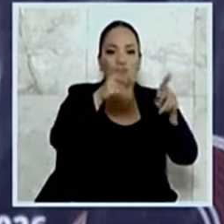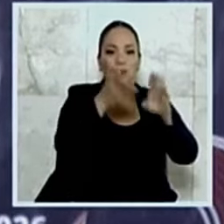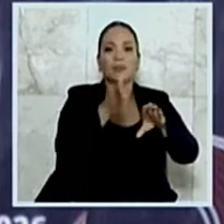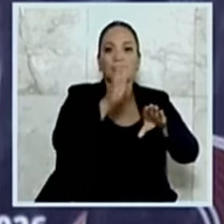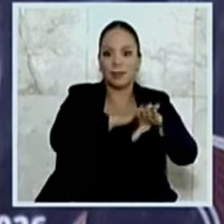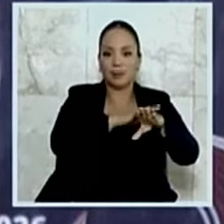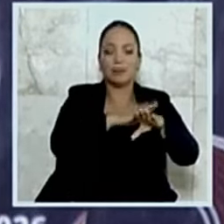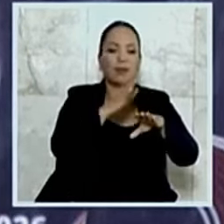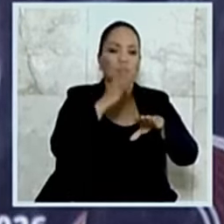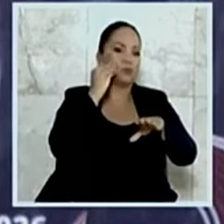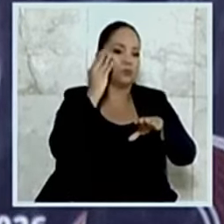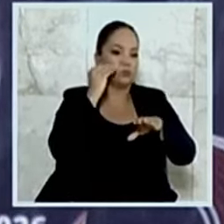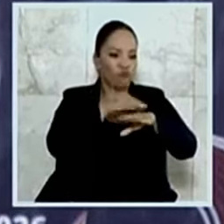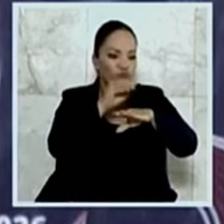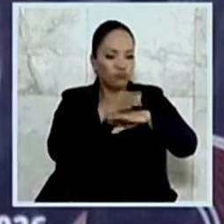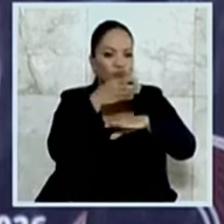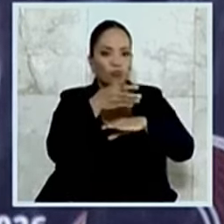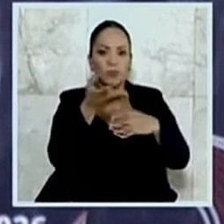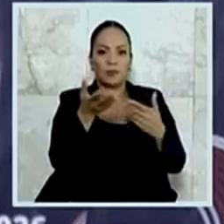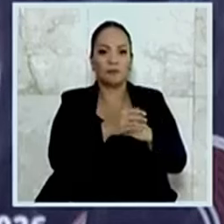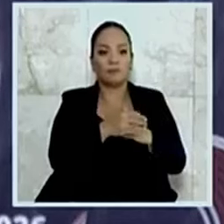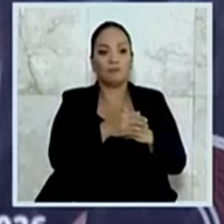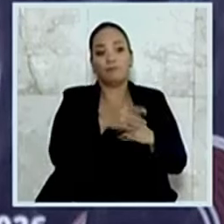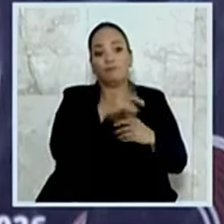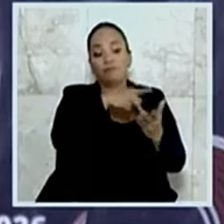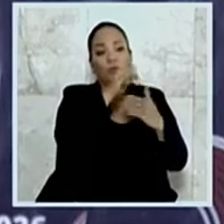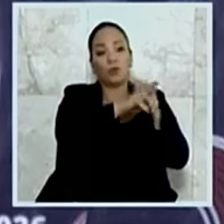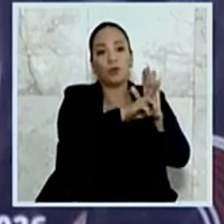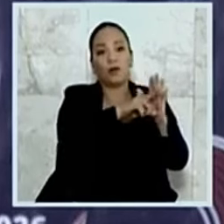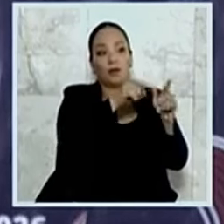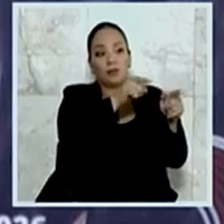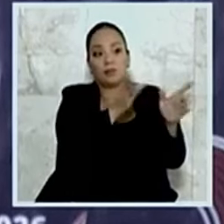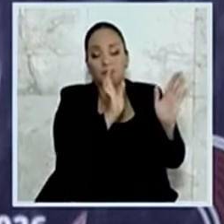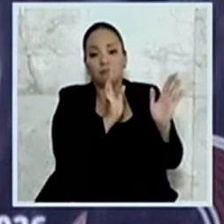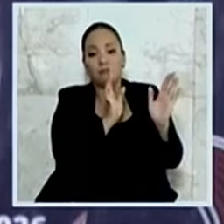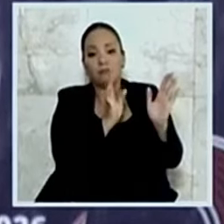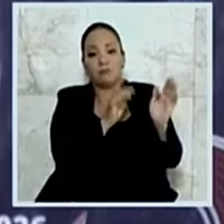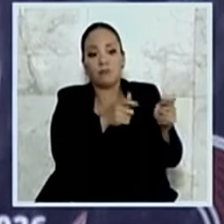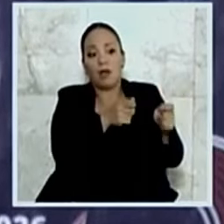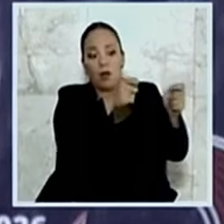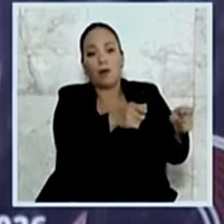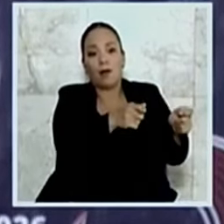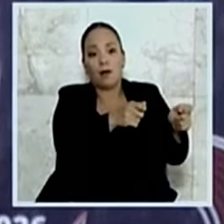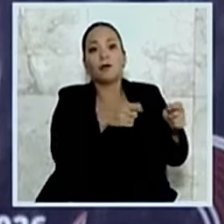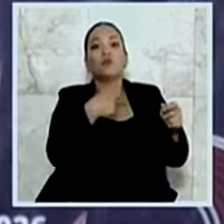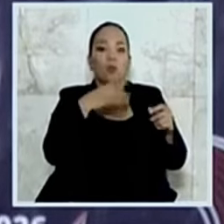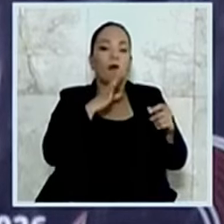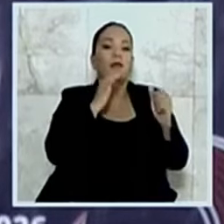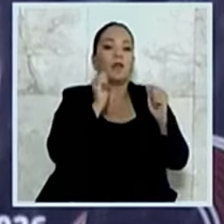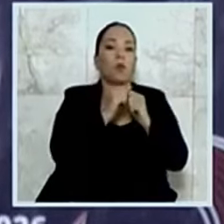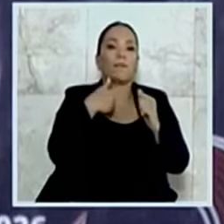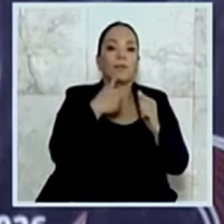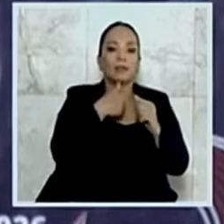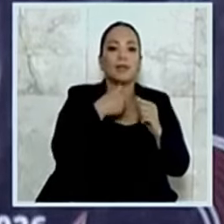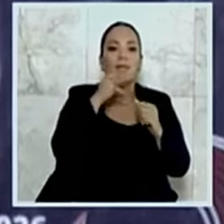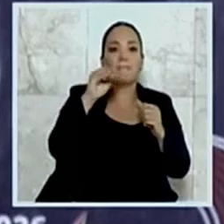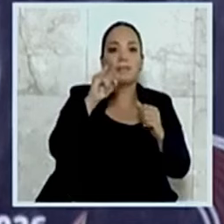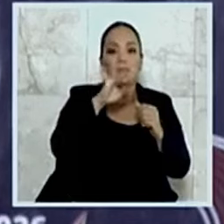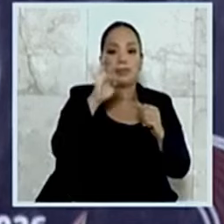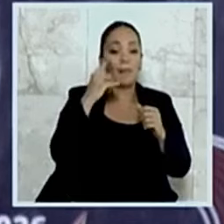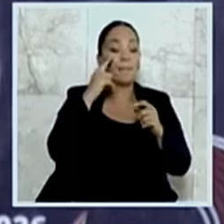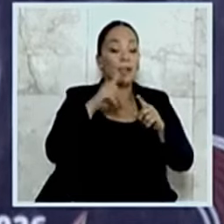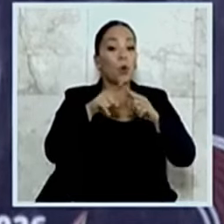los mismos legisladores los que también hubieran intervenido en la presentación con criterios técnicos, con asesores expertos en la materia.